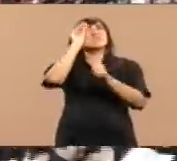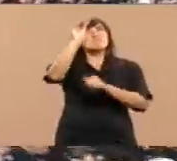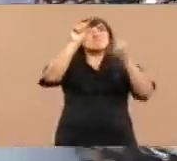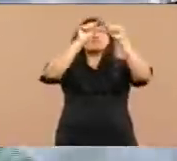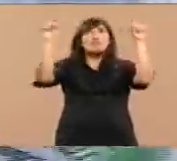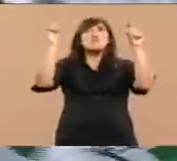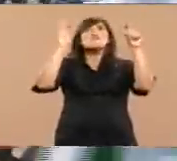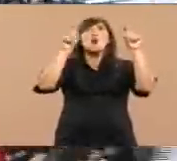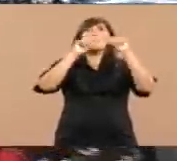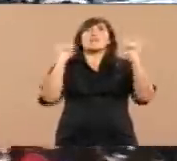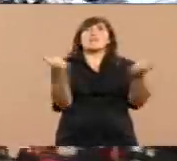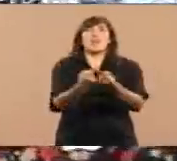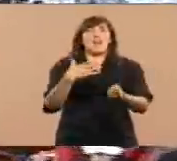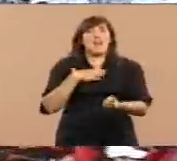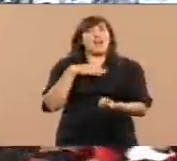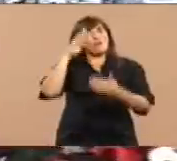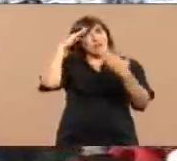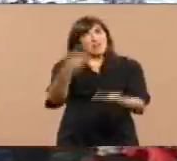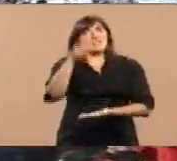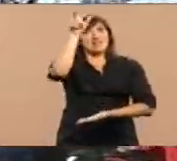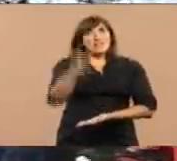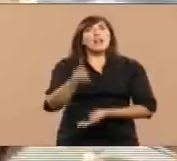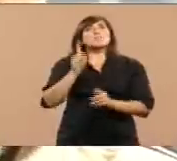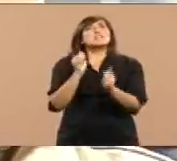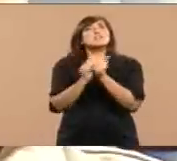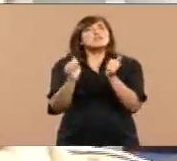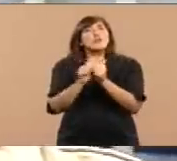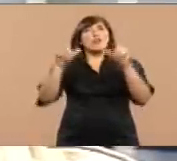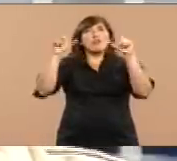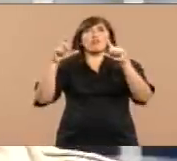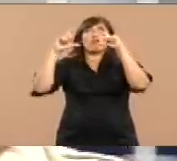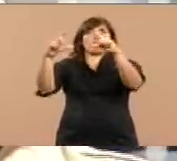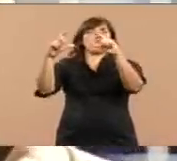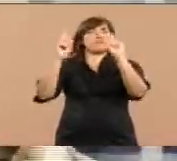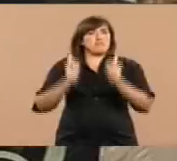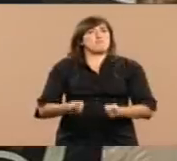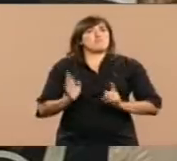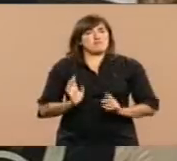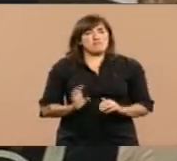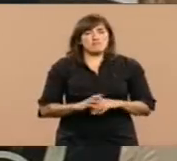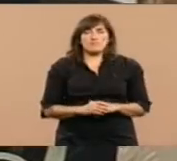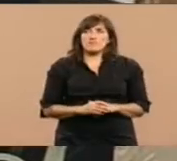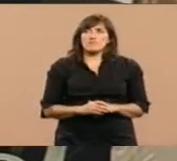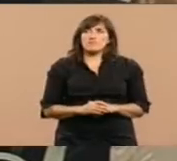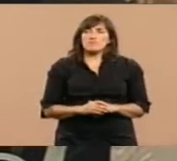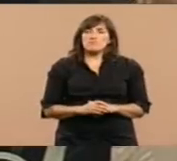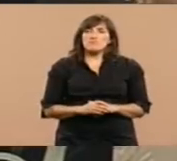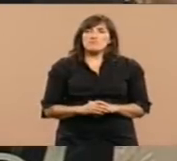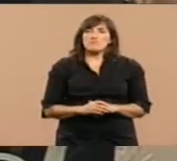porque